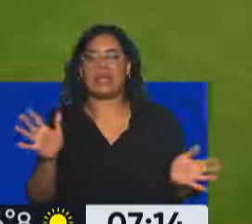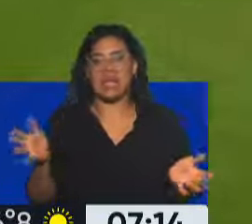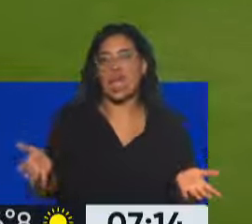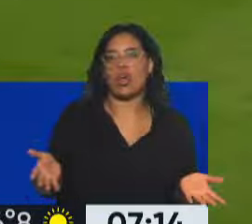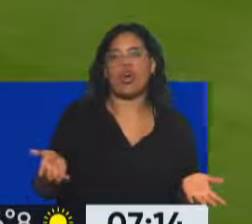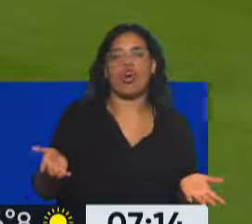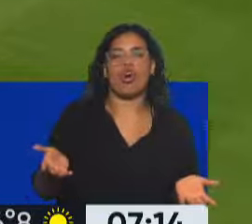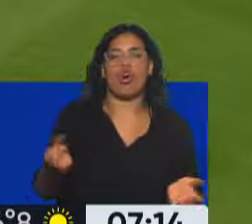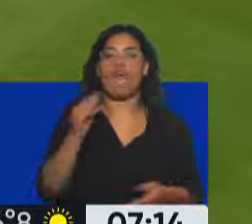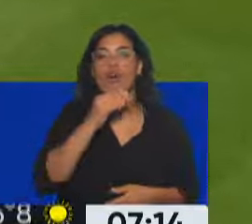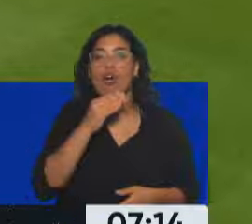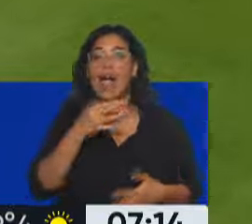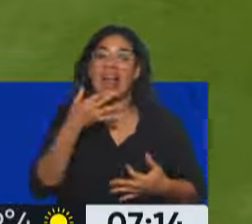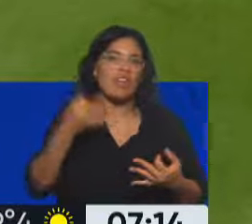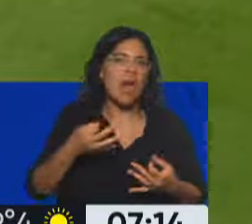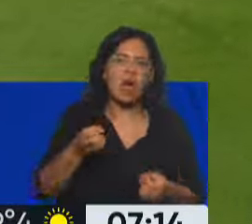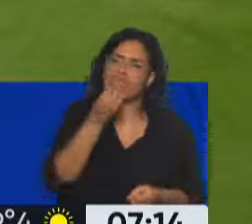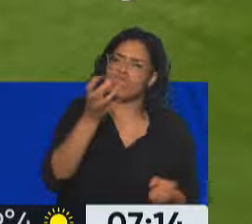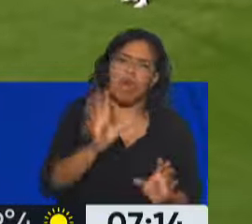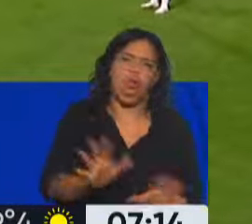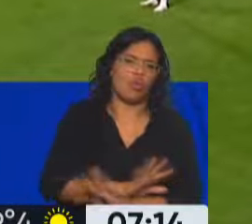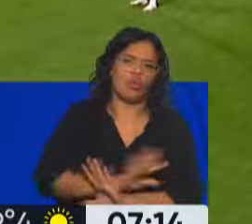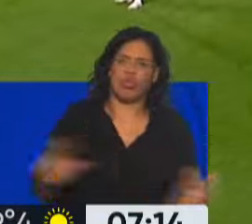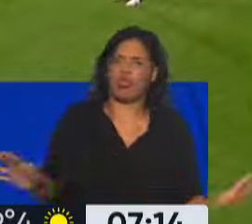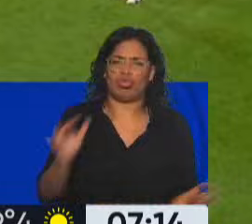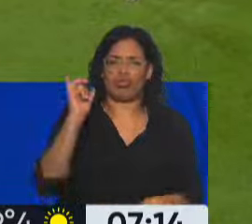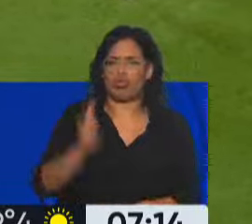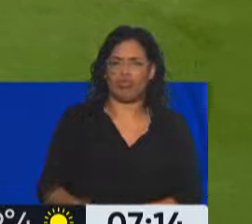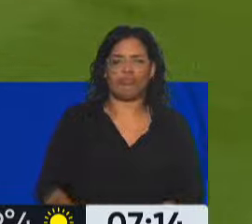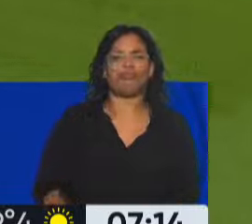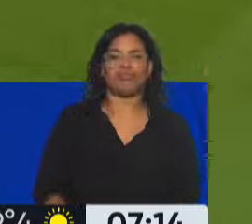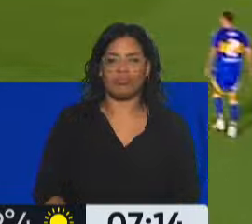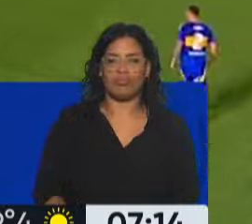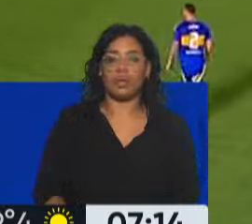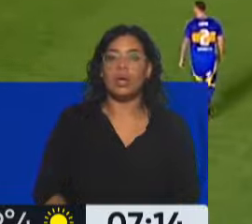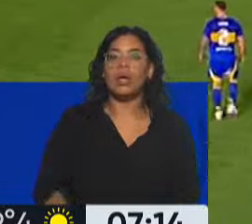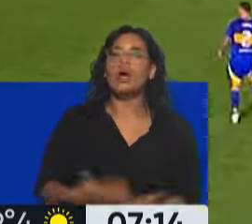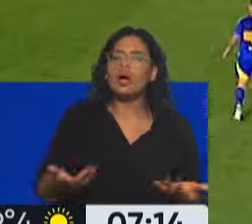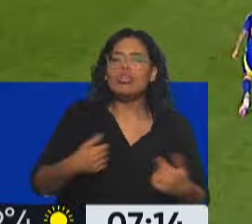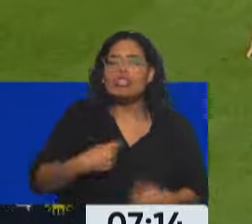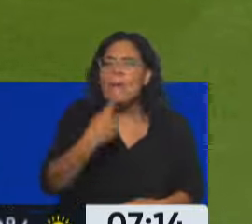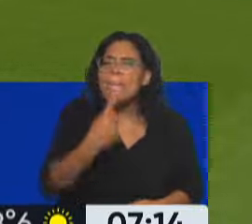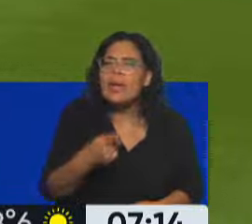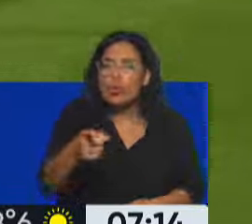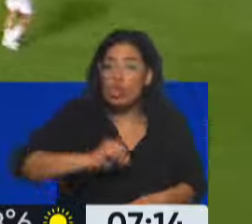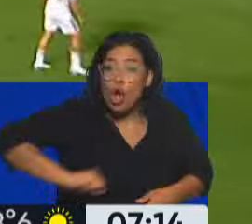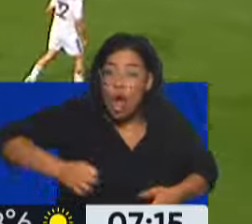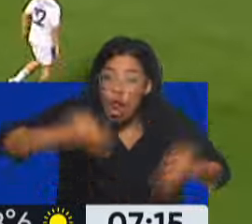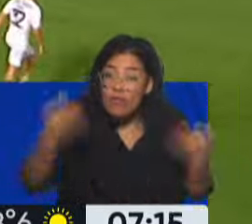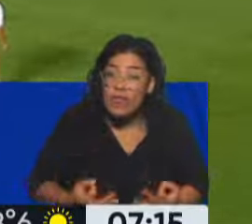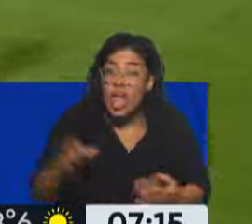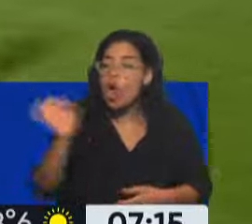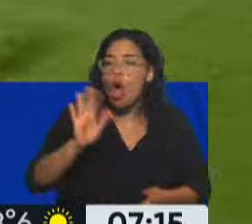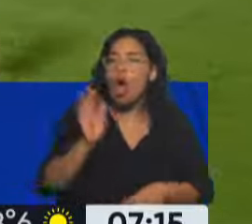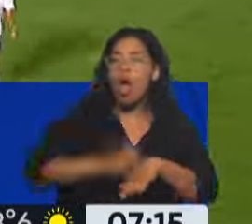obviamente tuvo otra actuación descomunal. La pelota del final del partido de Bray, la actuación de Bray. ¿Estaba en offside? Tremendo. ¿O era gol? Tremendo, tremendo. ¿O era